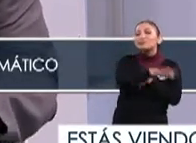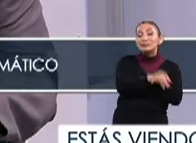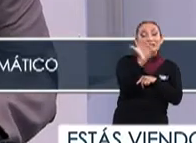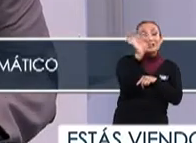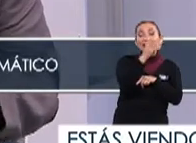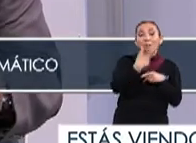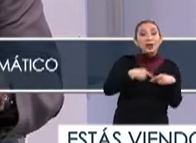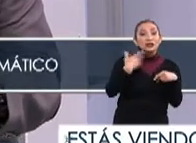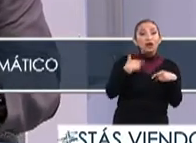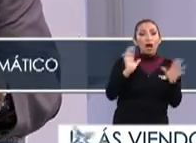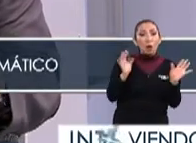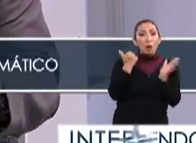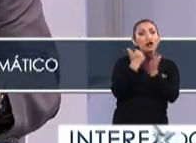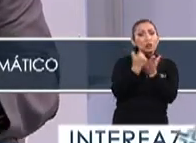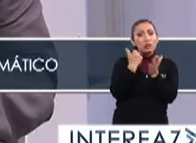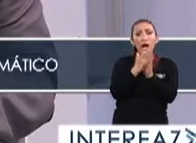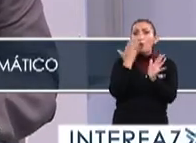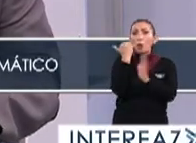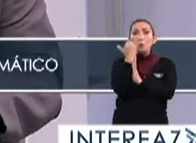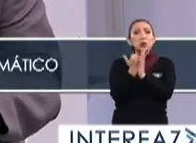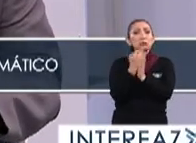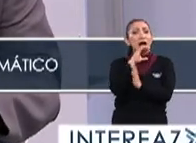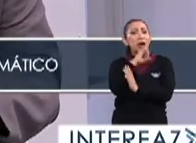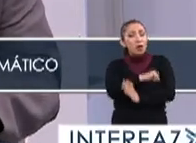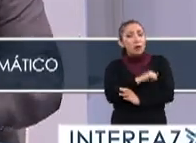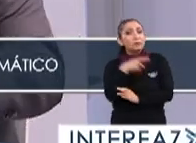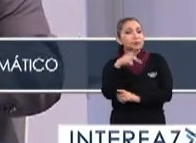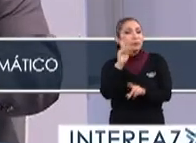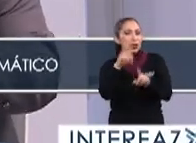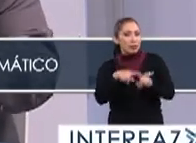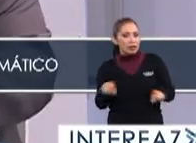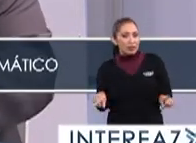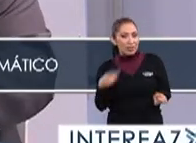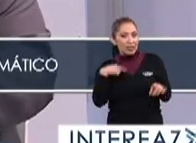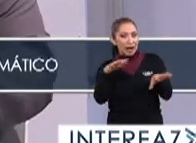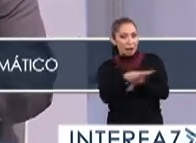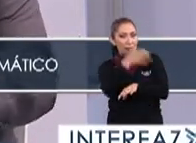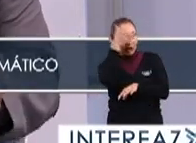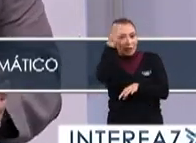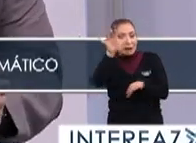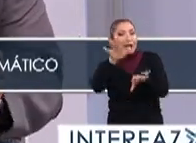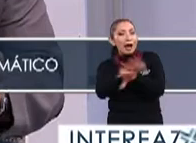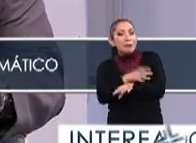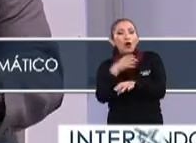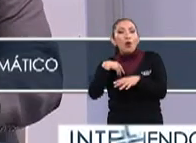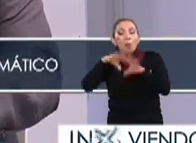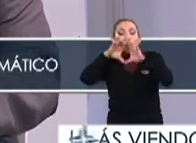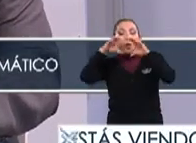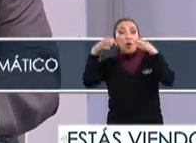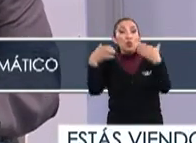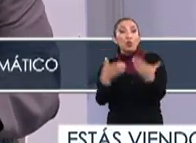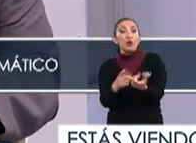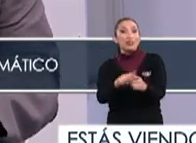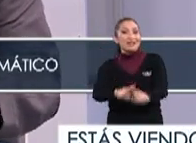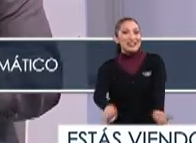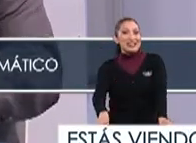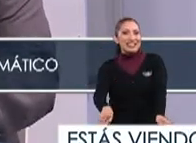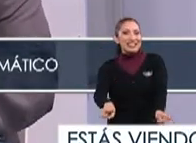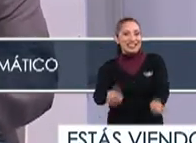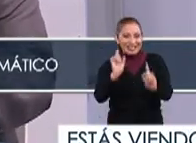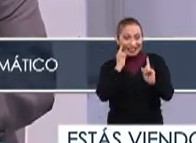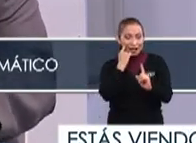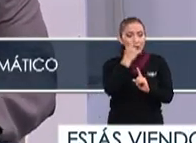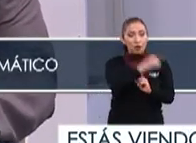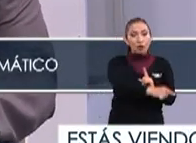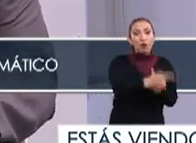calentamiento tan importante. Que sí es importante también aclarar que es muy diferente el cambio climático y el calentamiento global, porque muchas veces se relacionan.